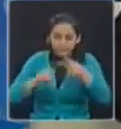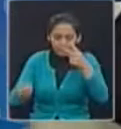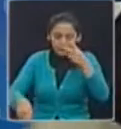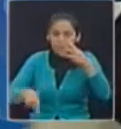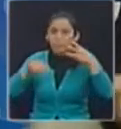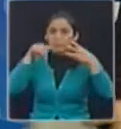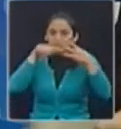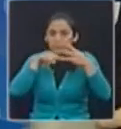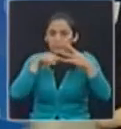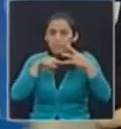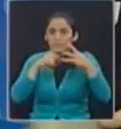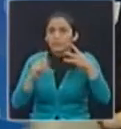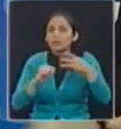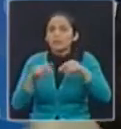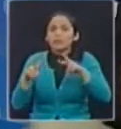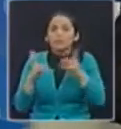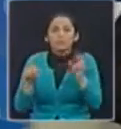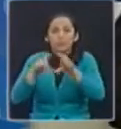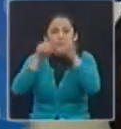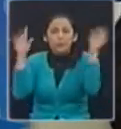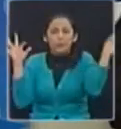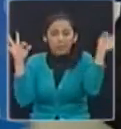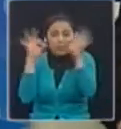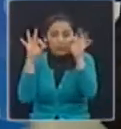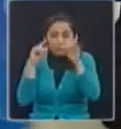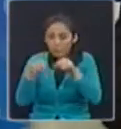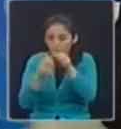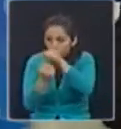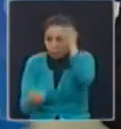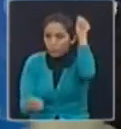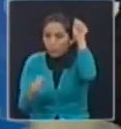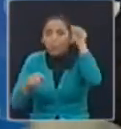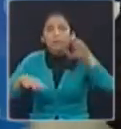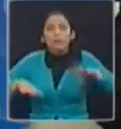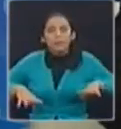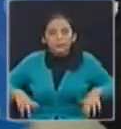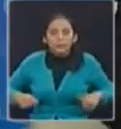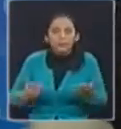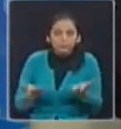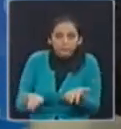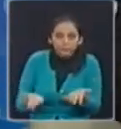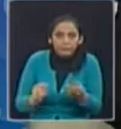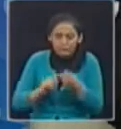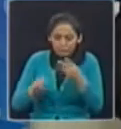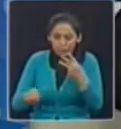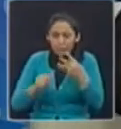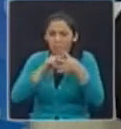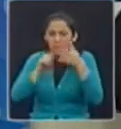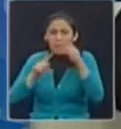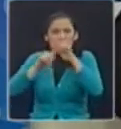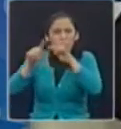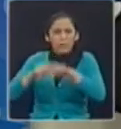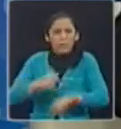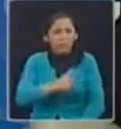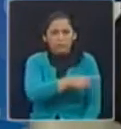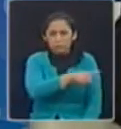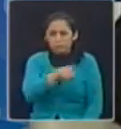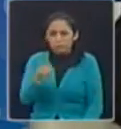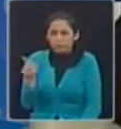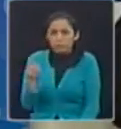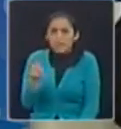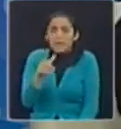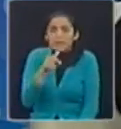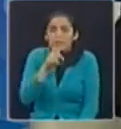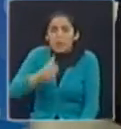el manejo de los sectores eléctricos? ¿Existieron casos de corrupción en los sectores eléctricos? Sí. En cualquier lugar en donde ha estado el vicepresidente